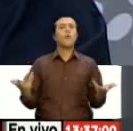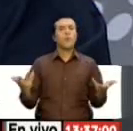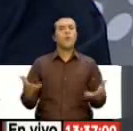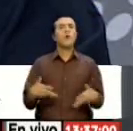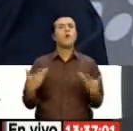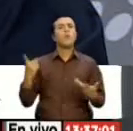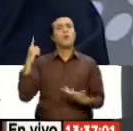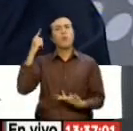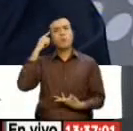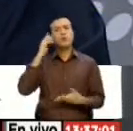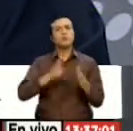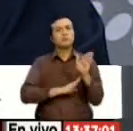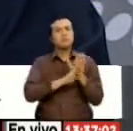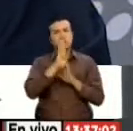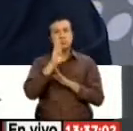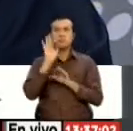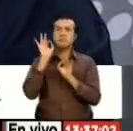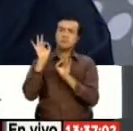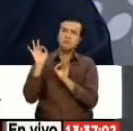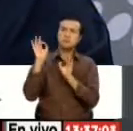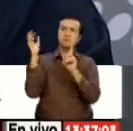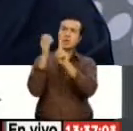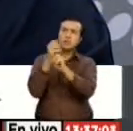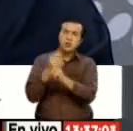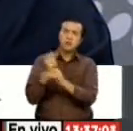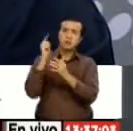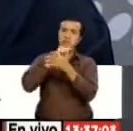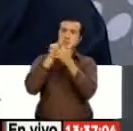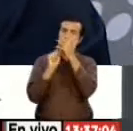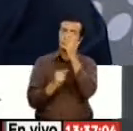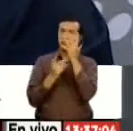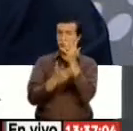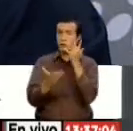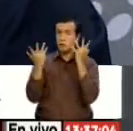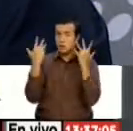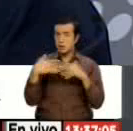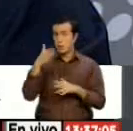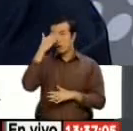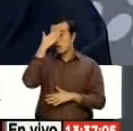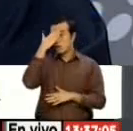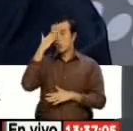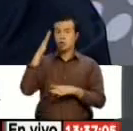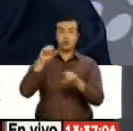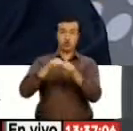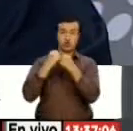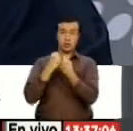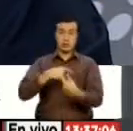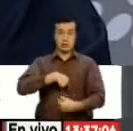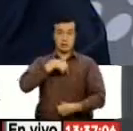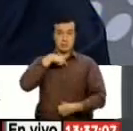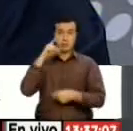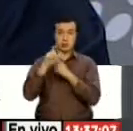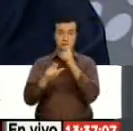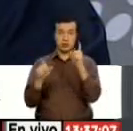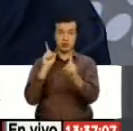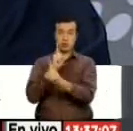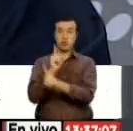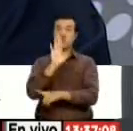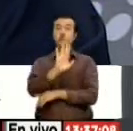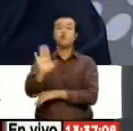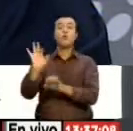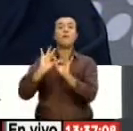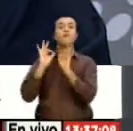que el gobierno ha avanzado, qué no ha avanzado, qué se ha cumplido, qué no se ha cumplido. Entonces, la sociedad civil, líderes de personas con discapacidad, sus